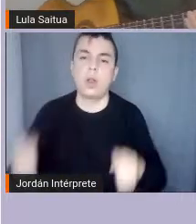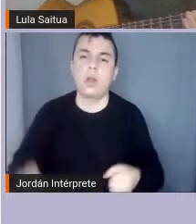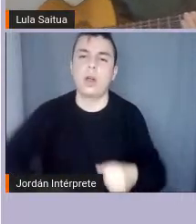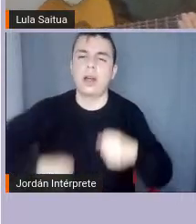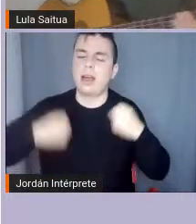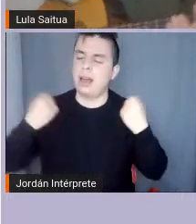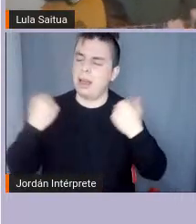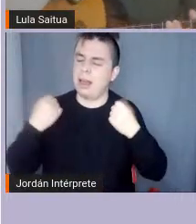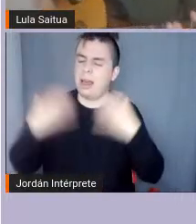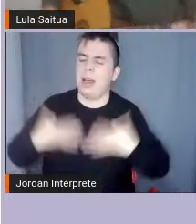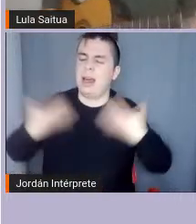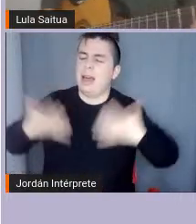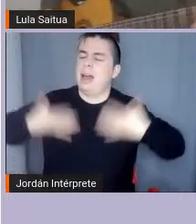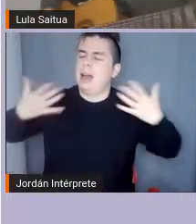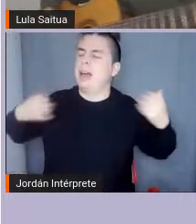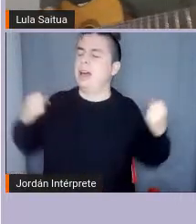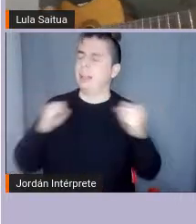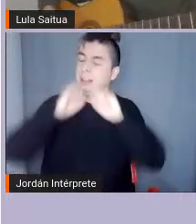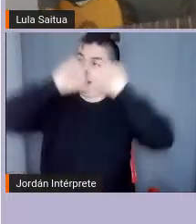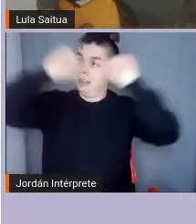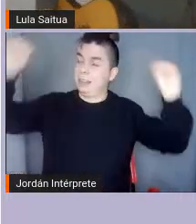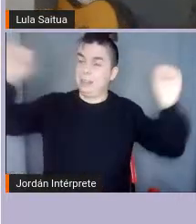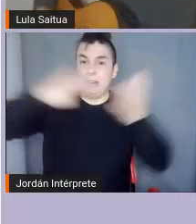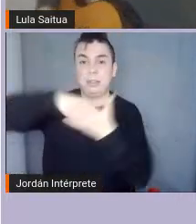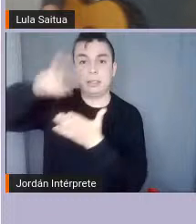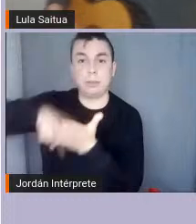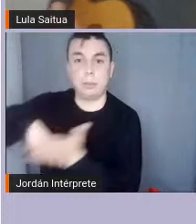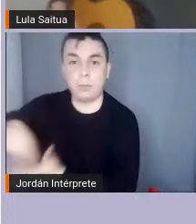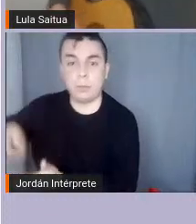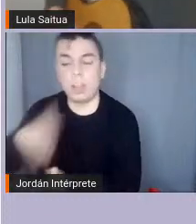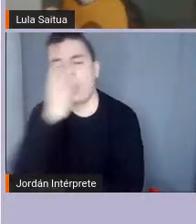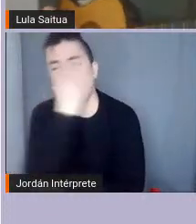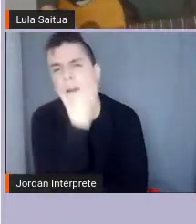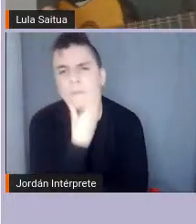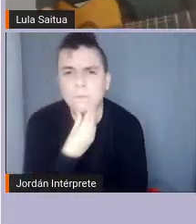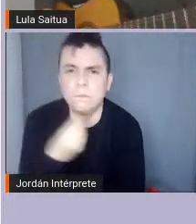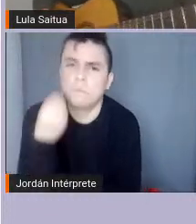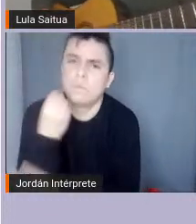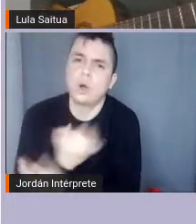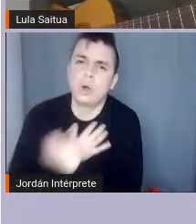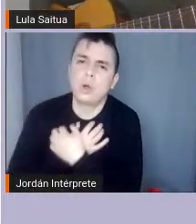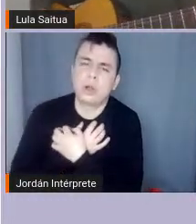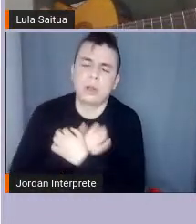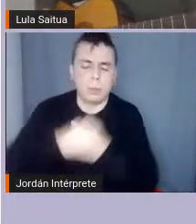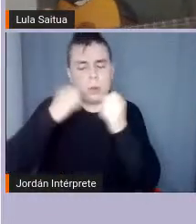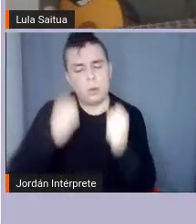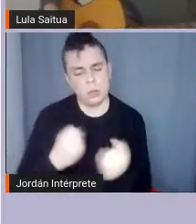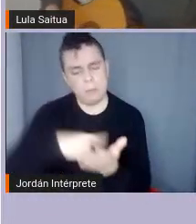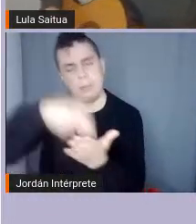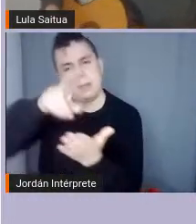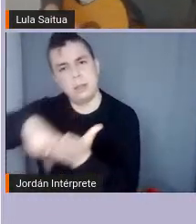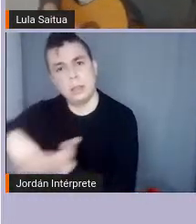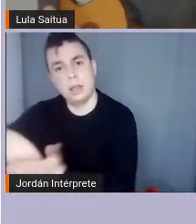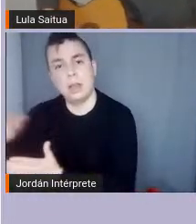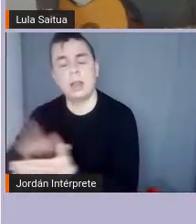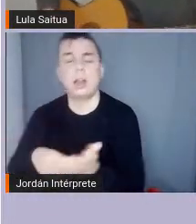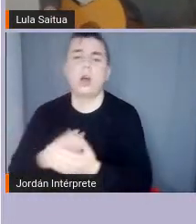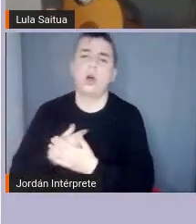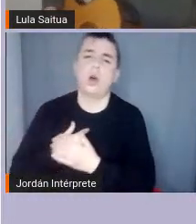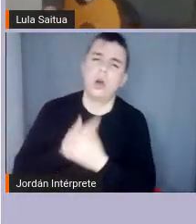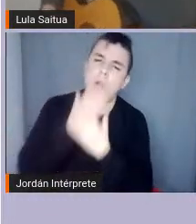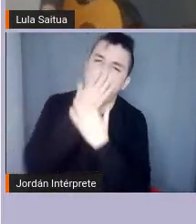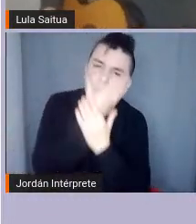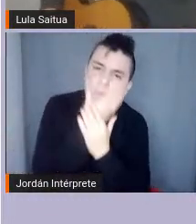ganas de pintar. Nada más bonito que poder pintar.